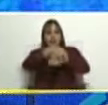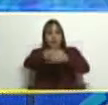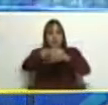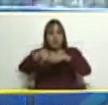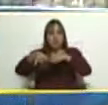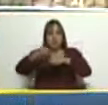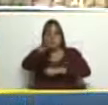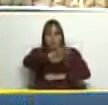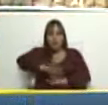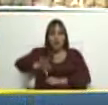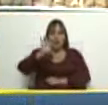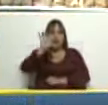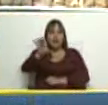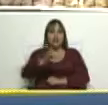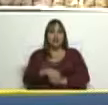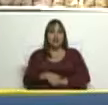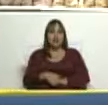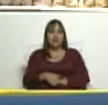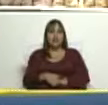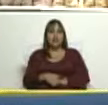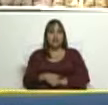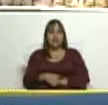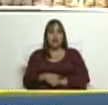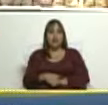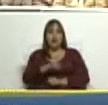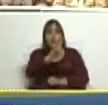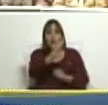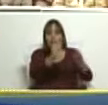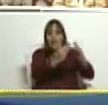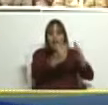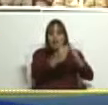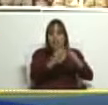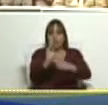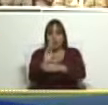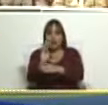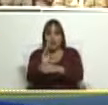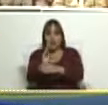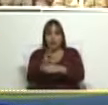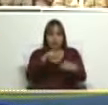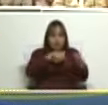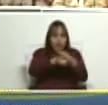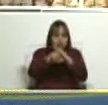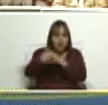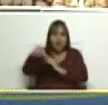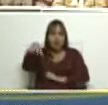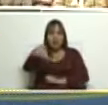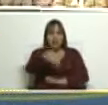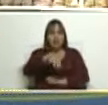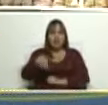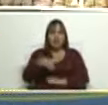del país, por lo menos una casa de abrigo en cada estado,